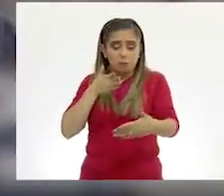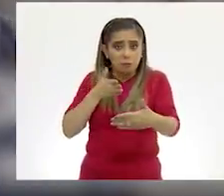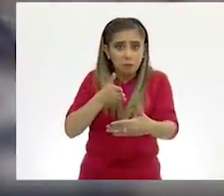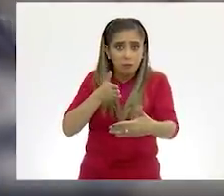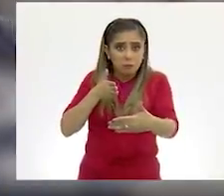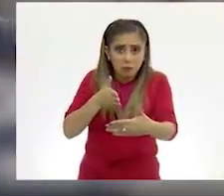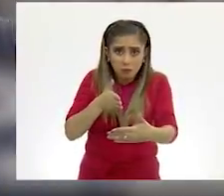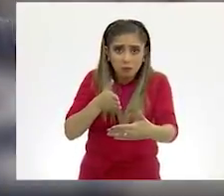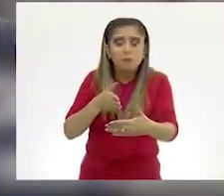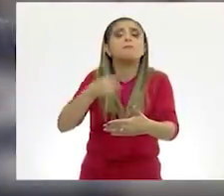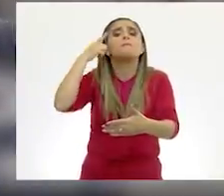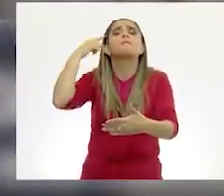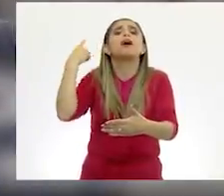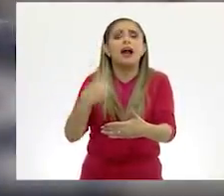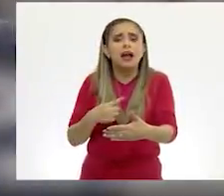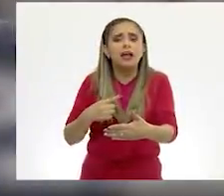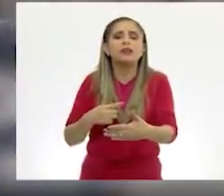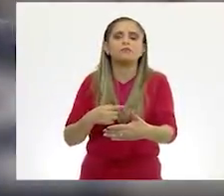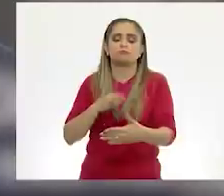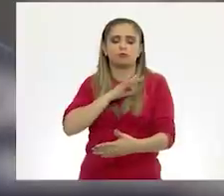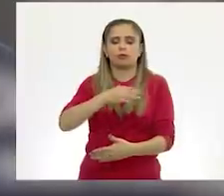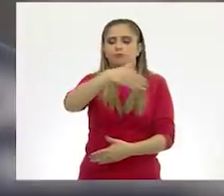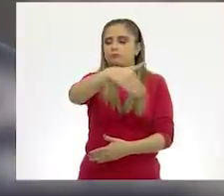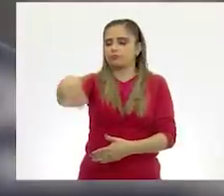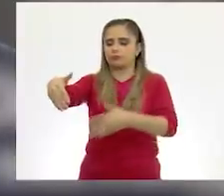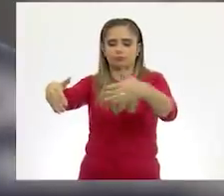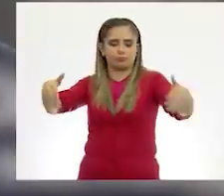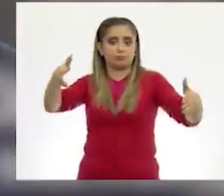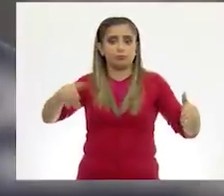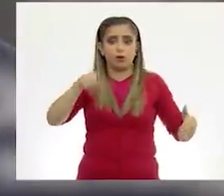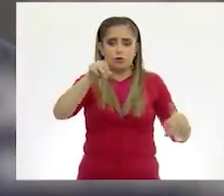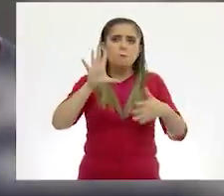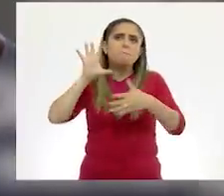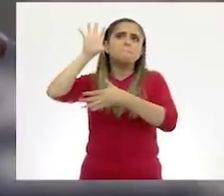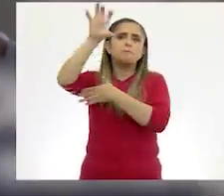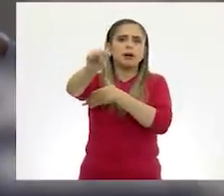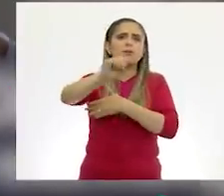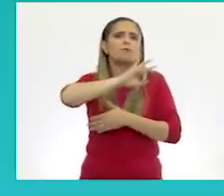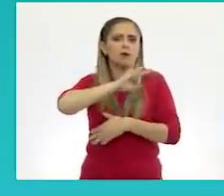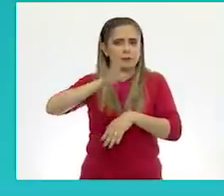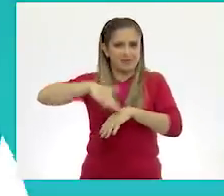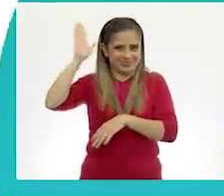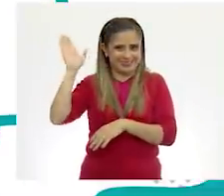límites solamente se crearon para marcar la distancia hasta donde tú quieres llegar.